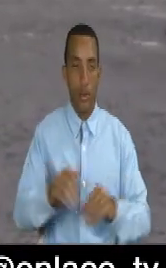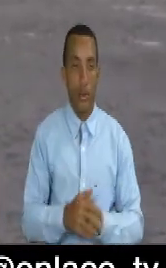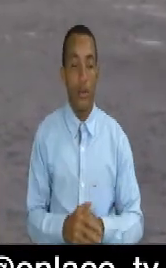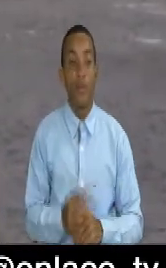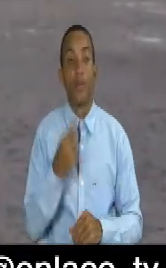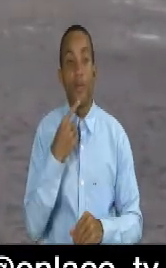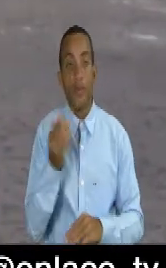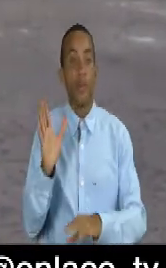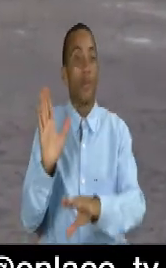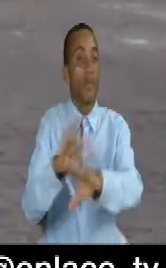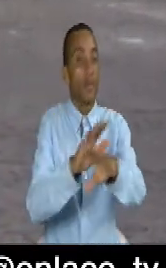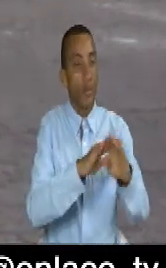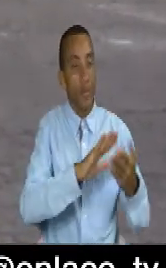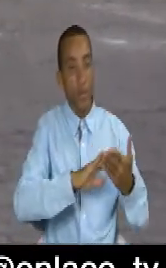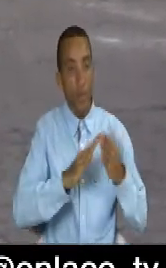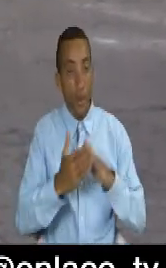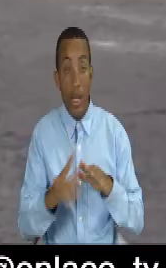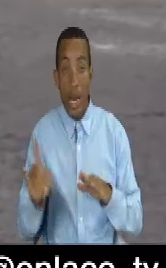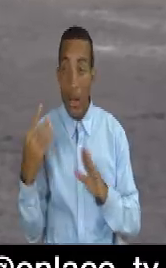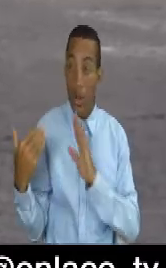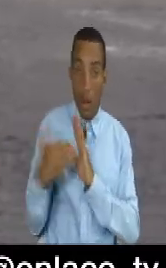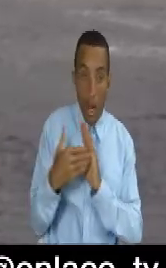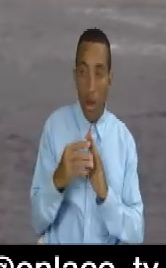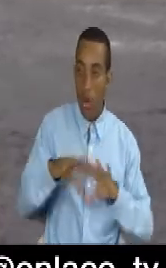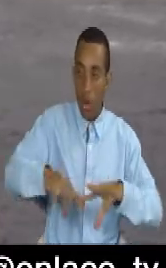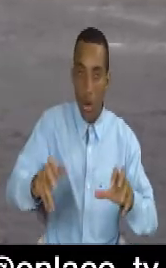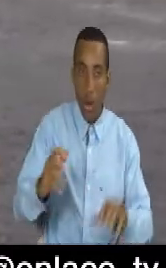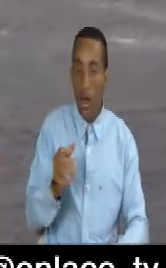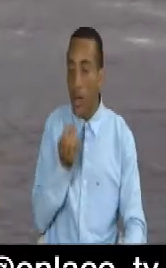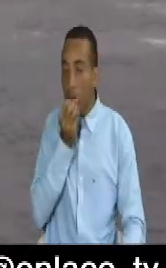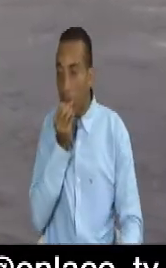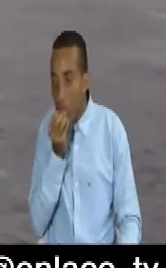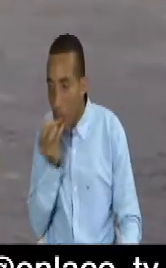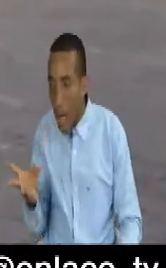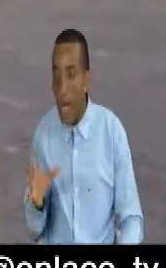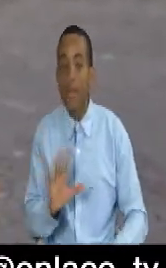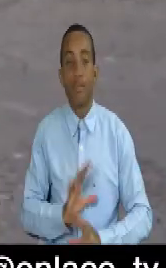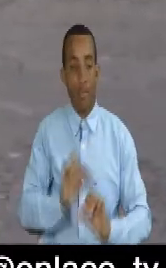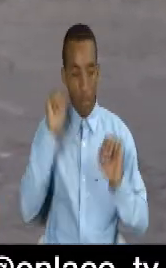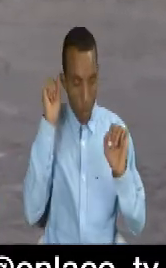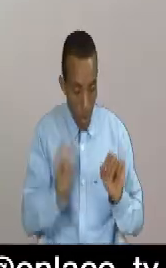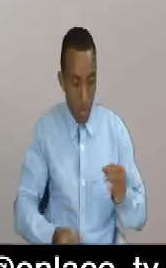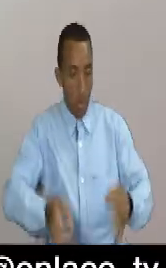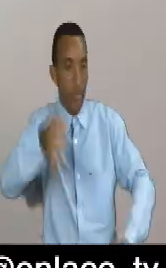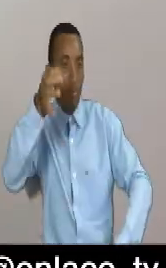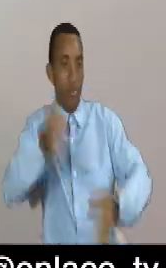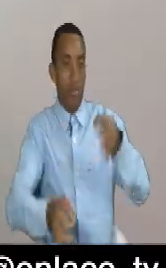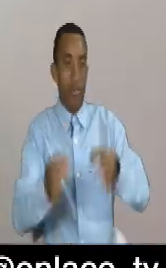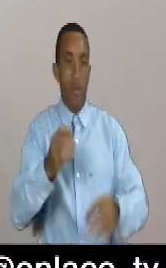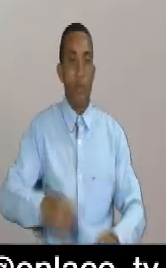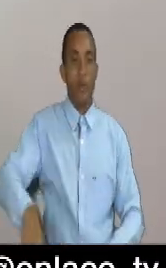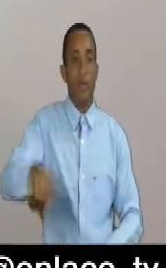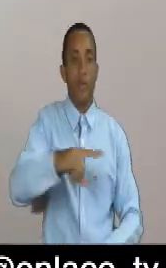comunidad para que denuncie esta clase de delitos para poder realizar el proceso de judicialización a estas personas.